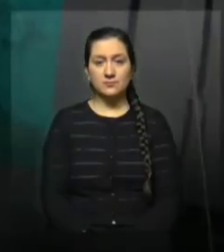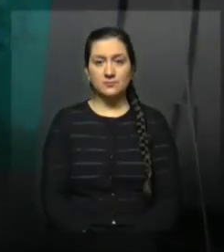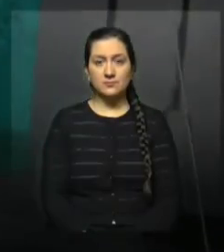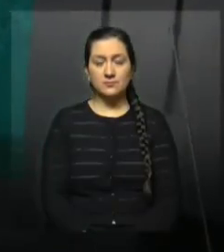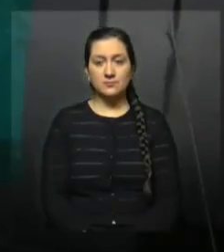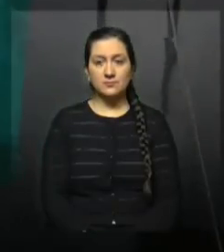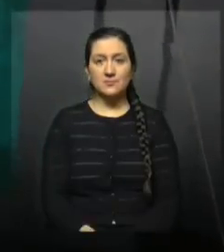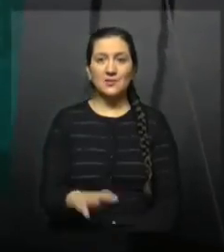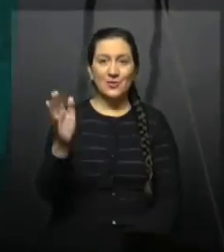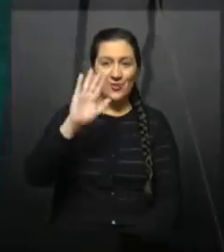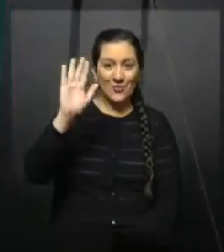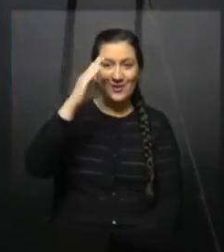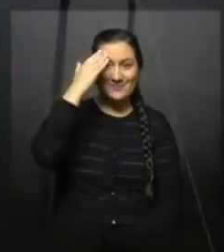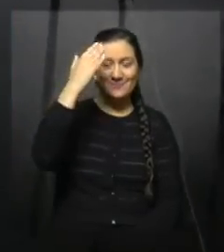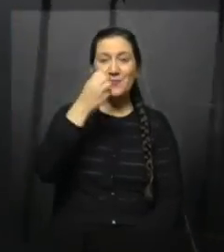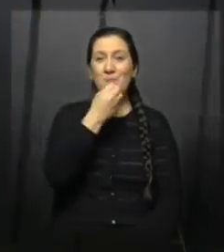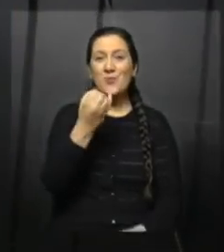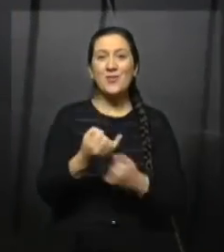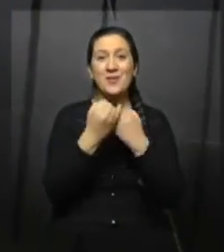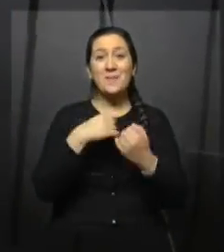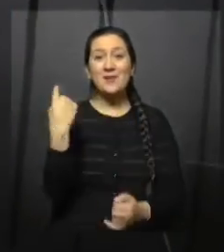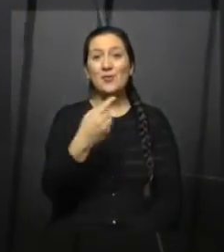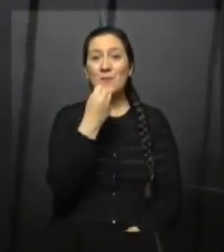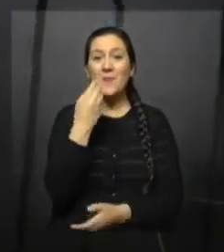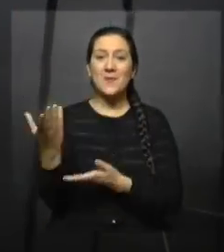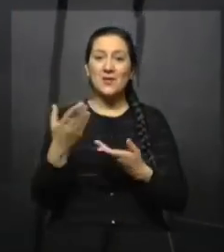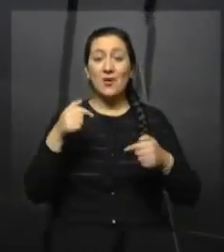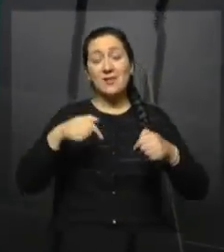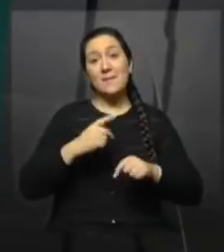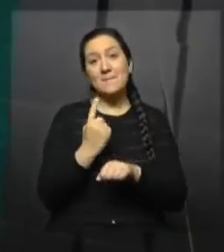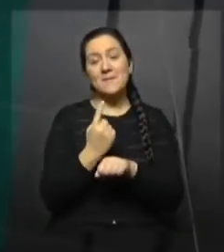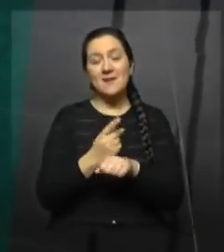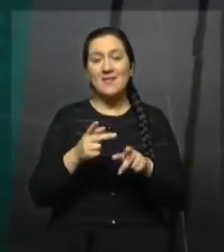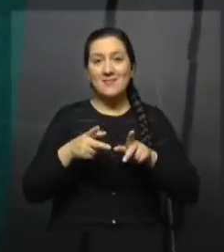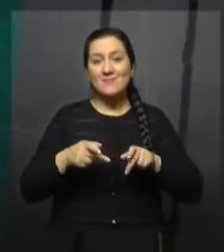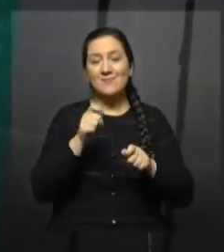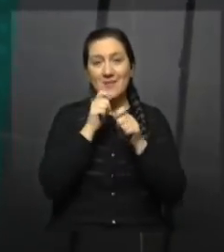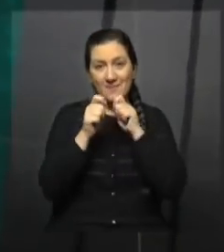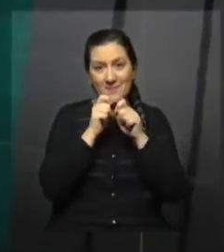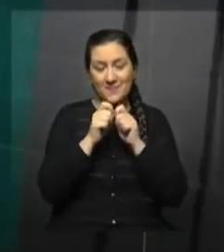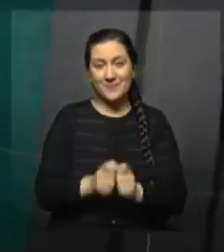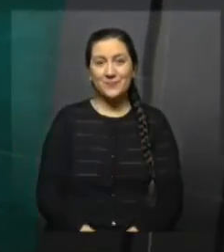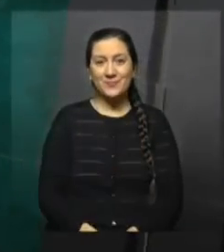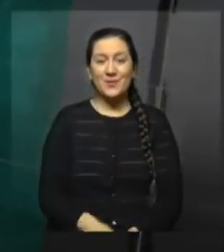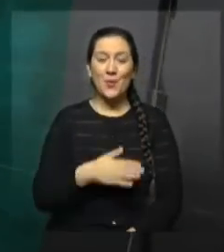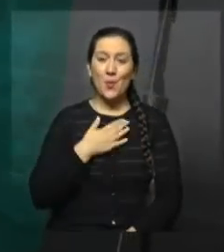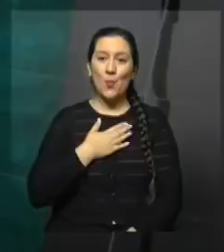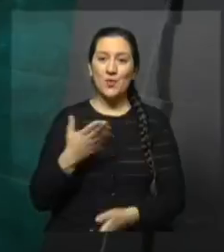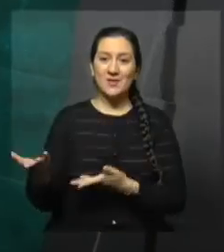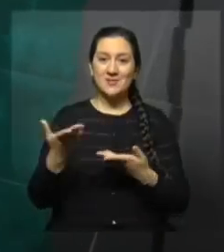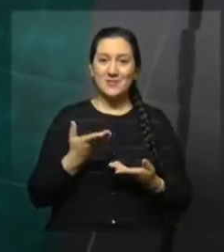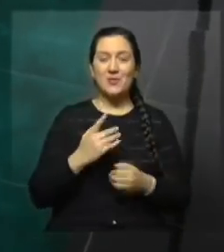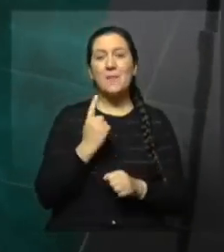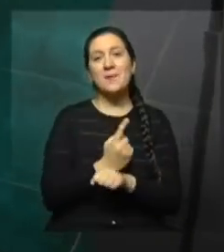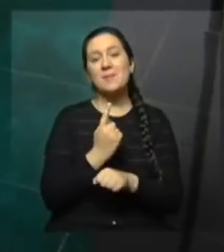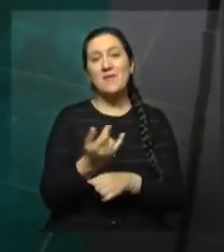Hola Hola qué tal Muy buenos días para todos para todas bienvenidos esto es la primera edición de mbd noticias que gusto recibirlos con estas